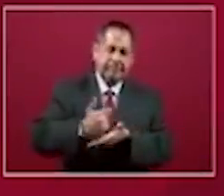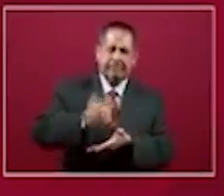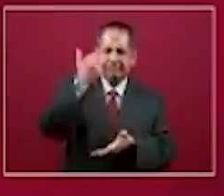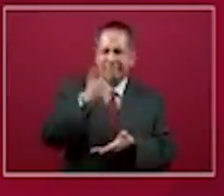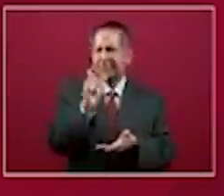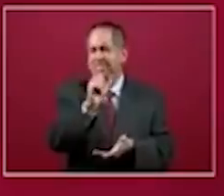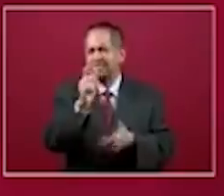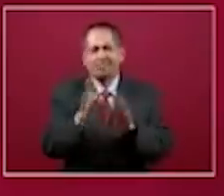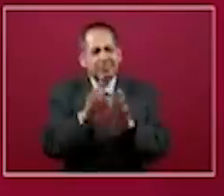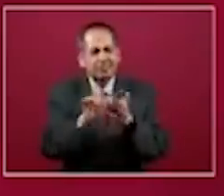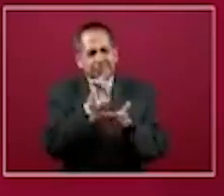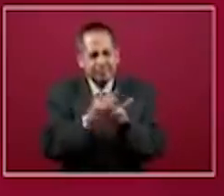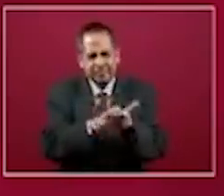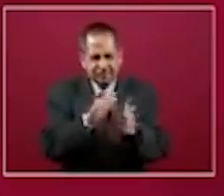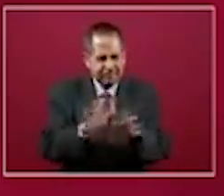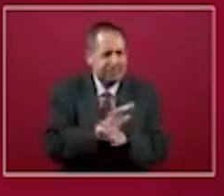cambiaron